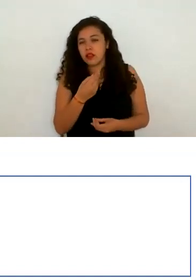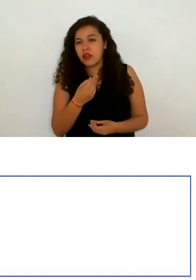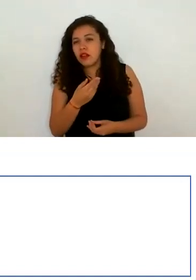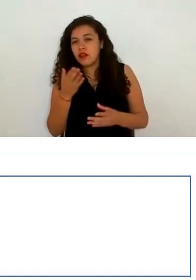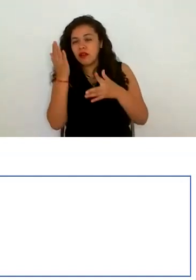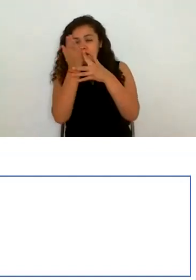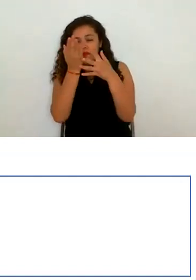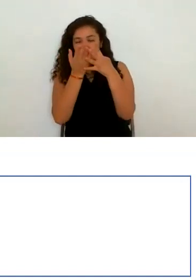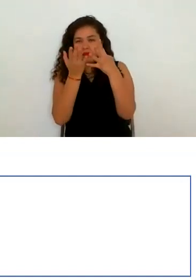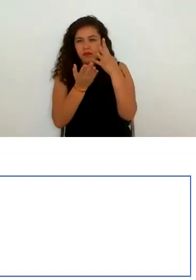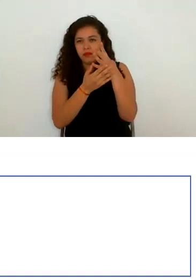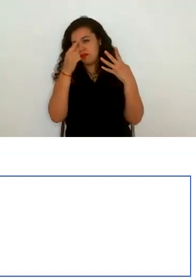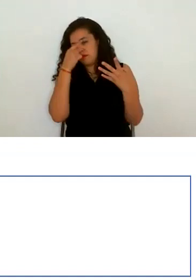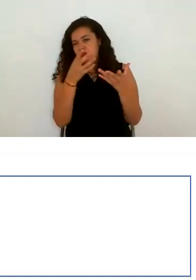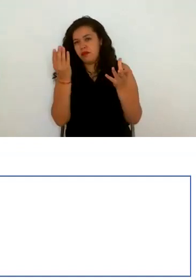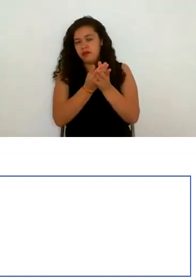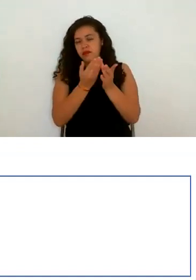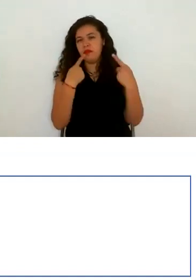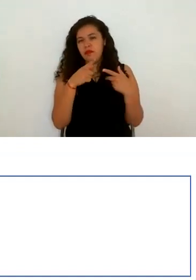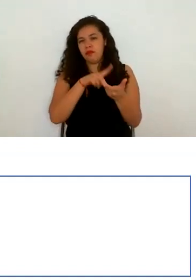apartados en el caso de los expedientes de personal.